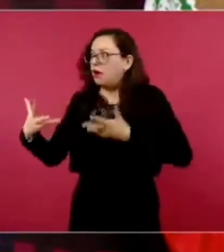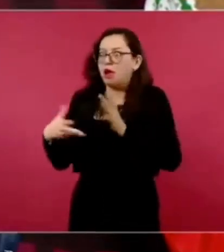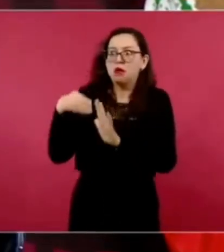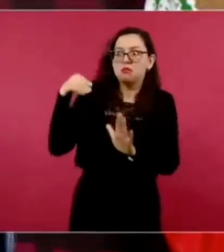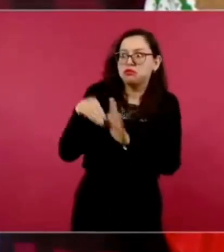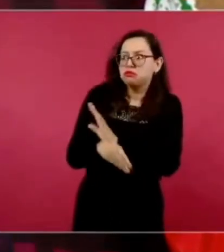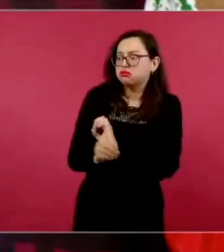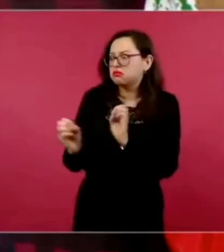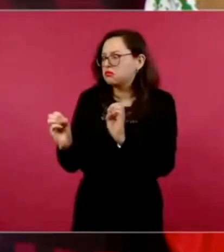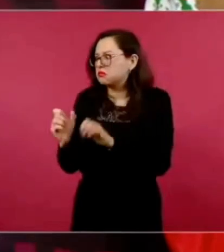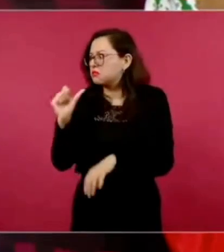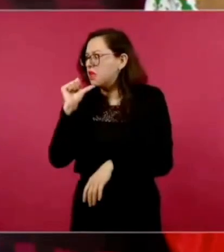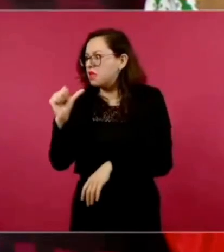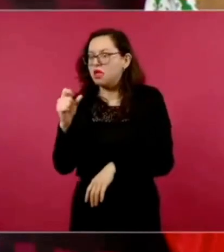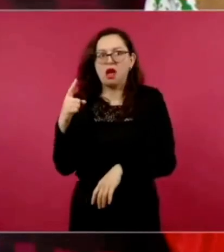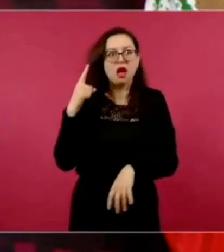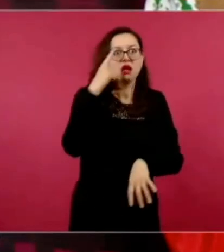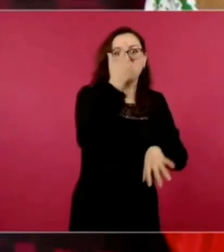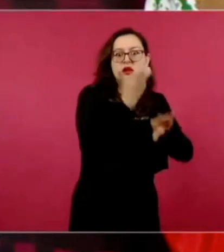nada.